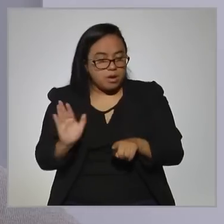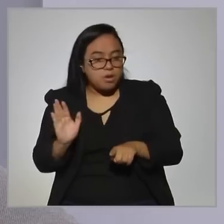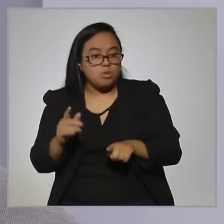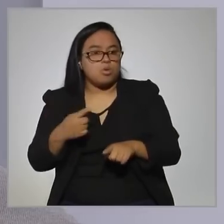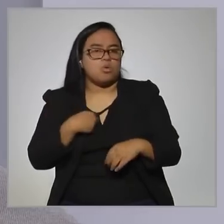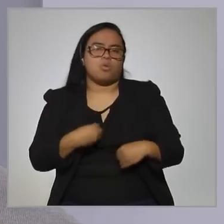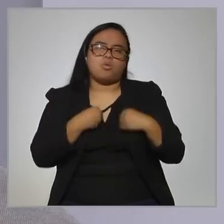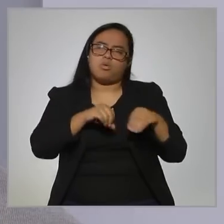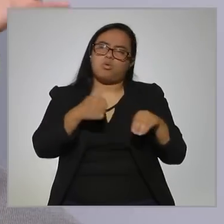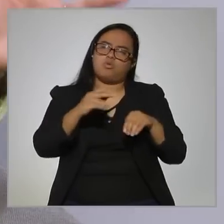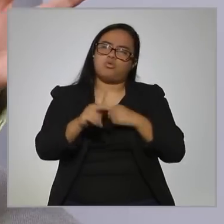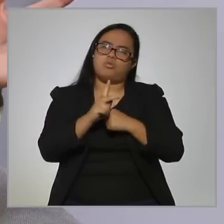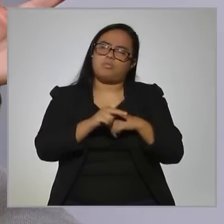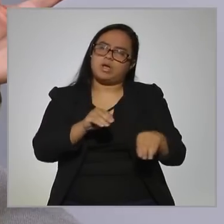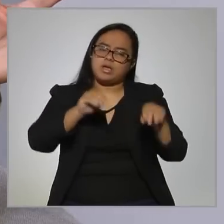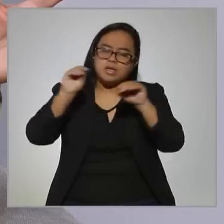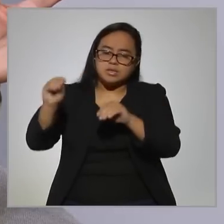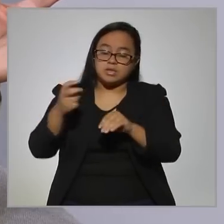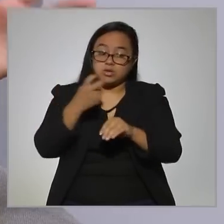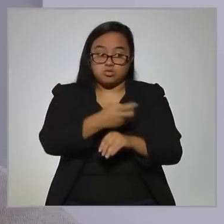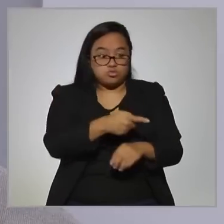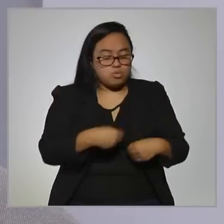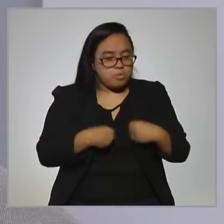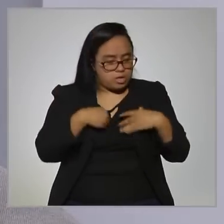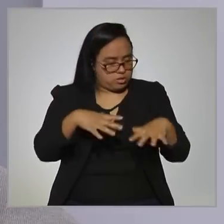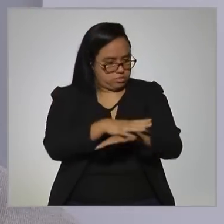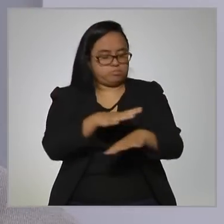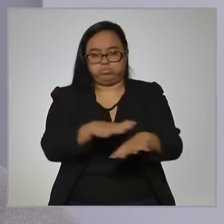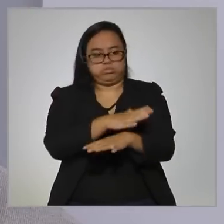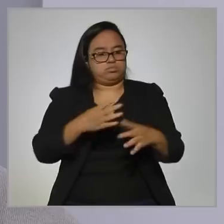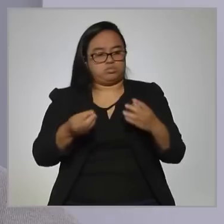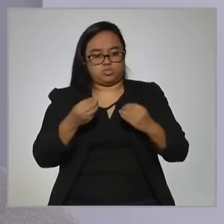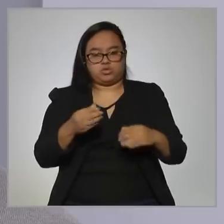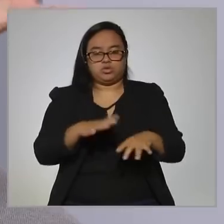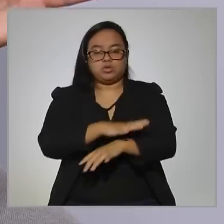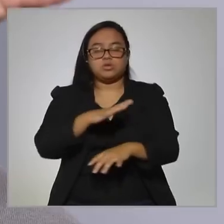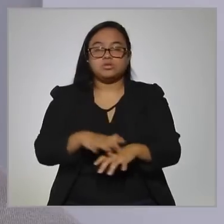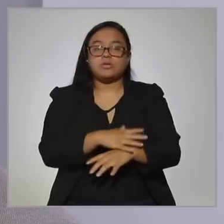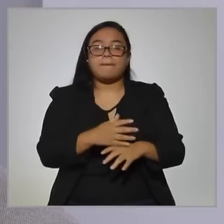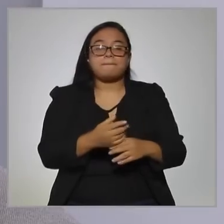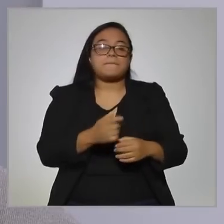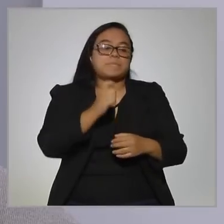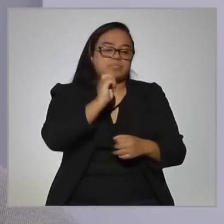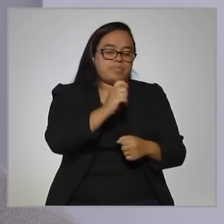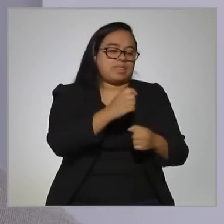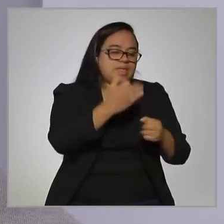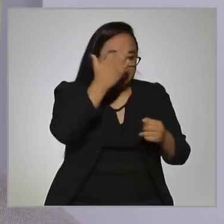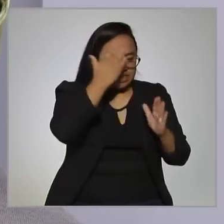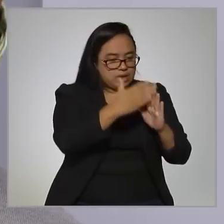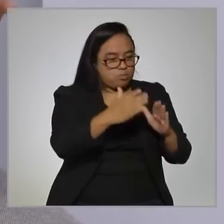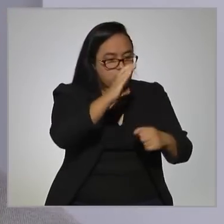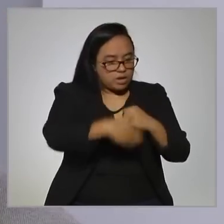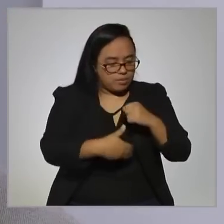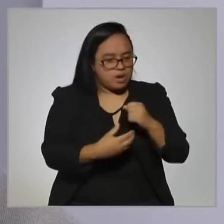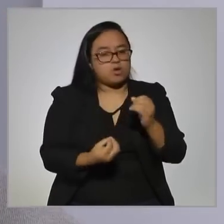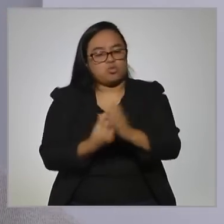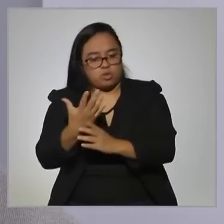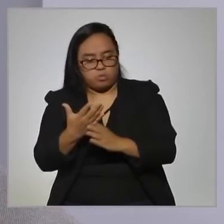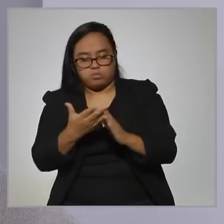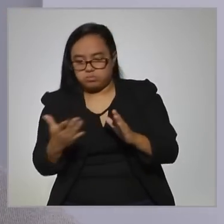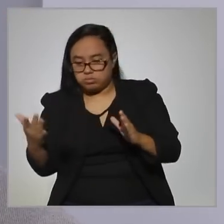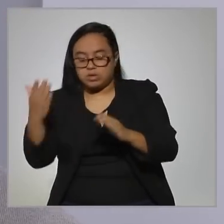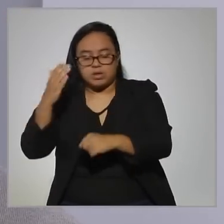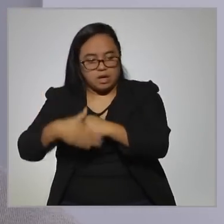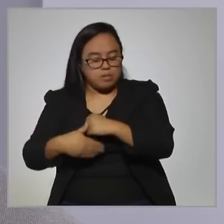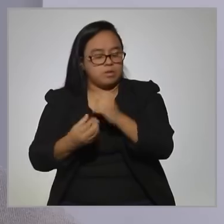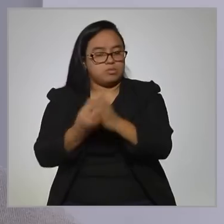vivir a otro país y transforma completamente su vida. Eso implica una serie de aperturas y cierres y claro que llegar al